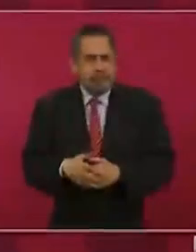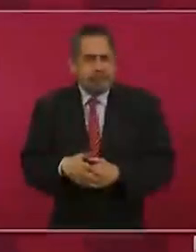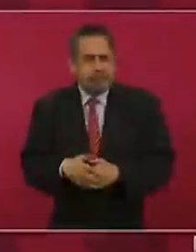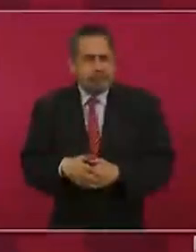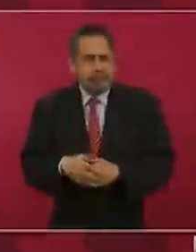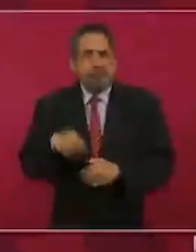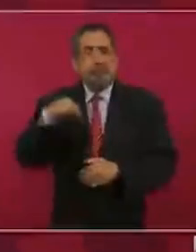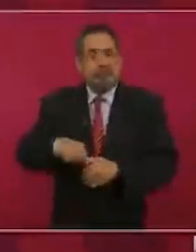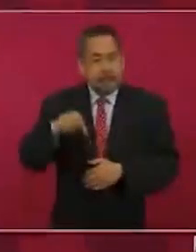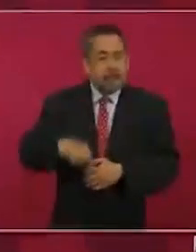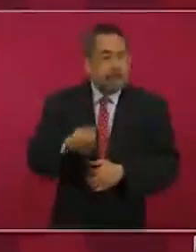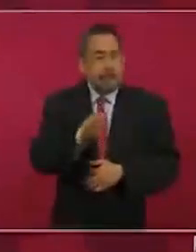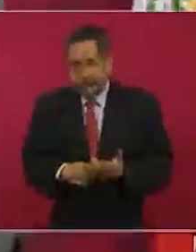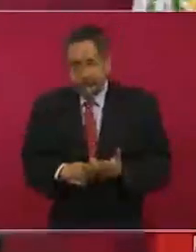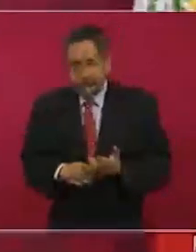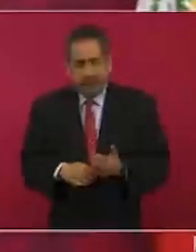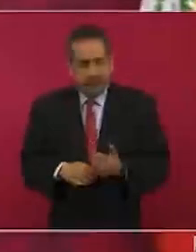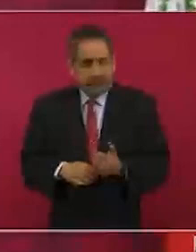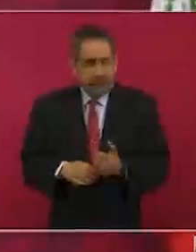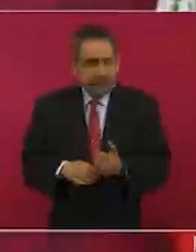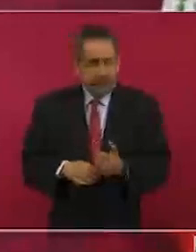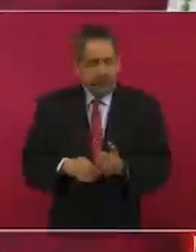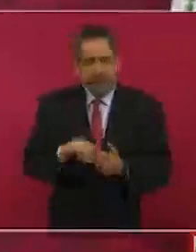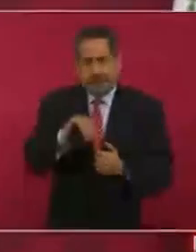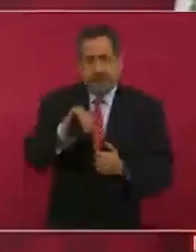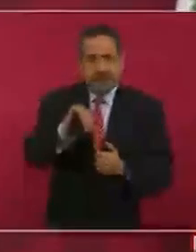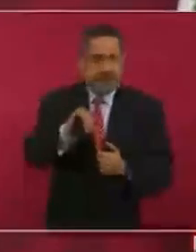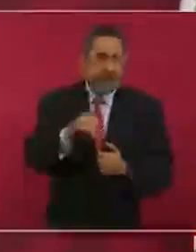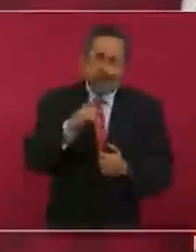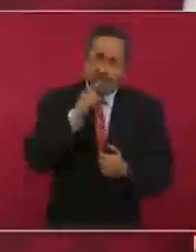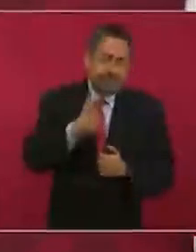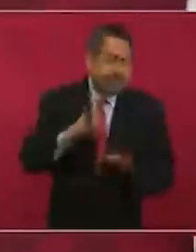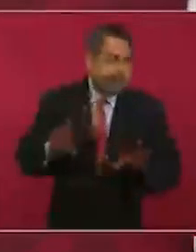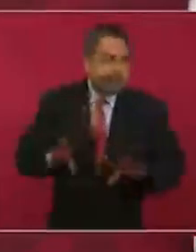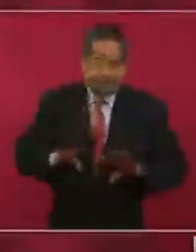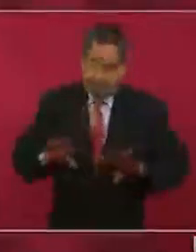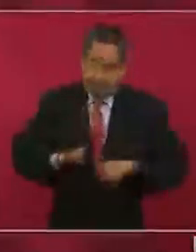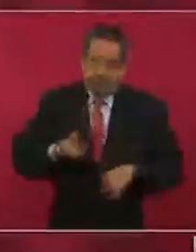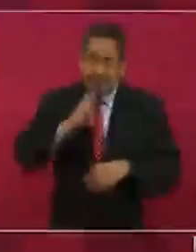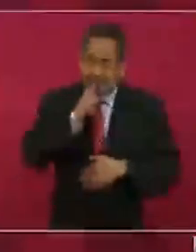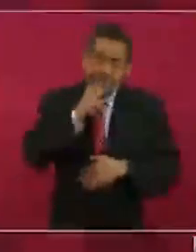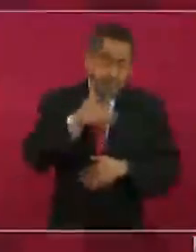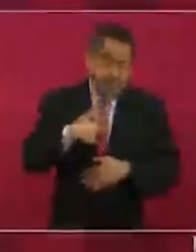generan empleos en el país. Sí nos conviene más